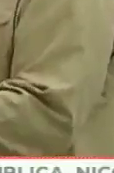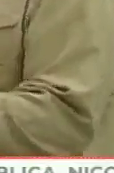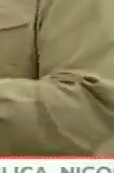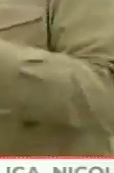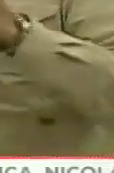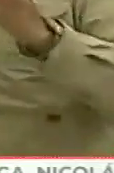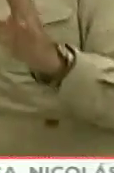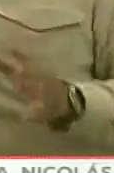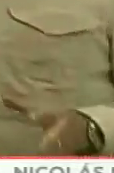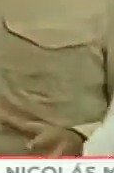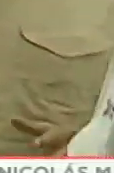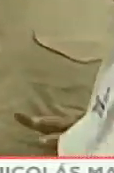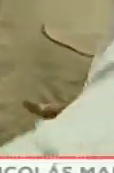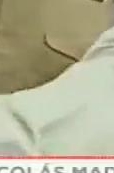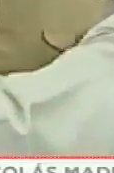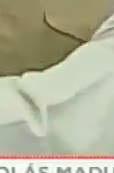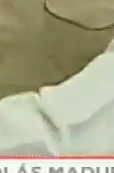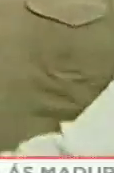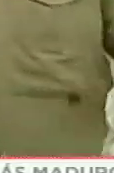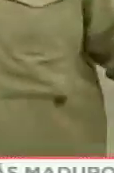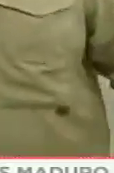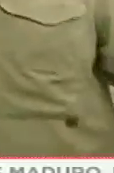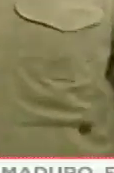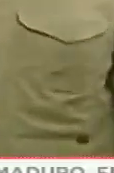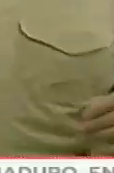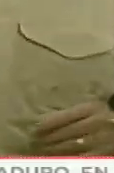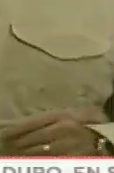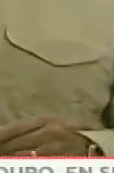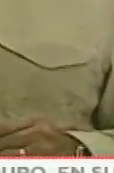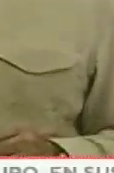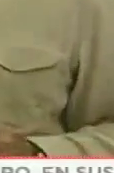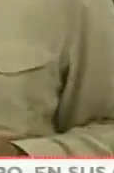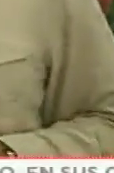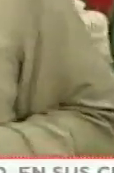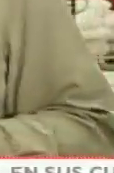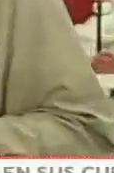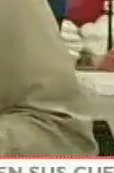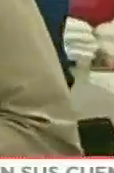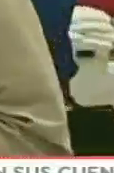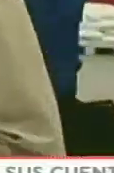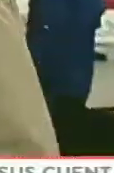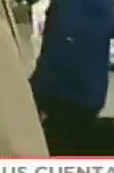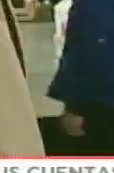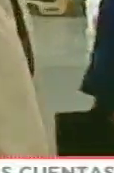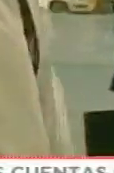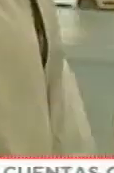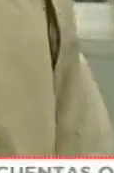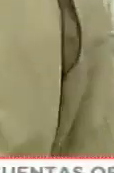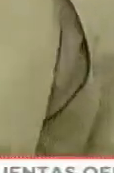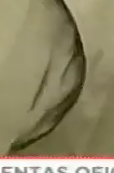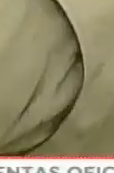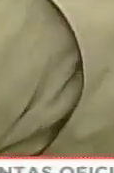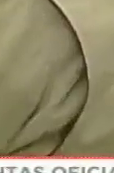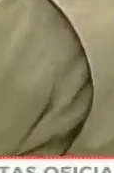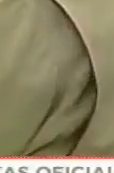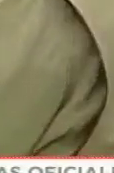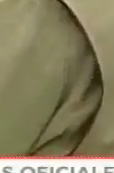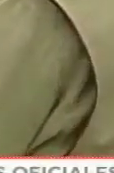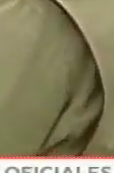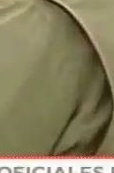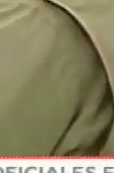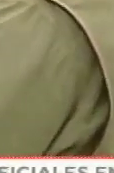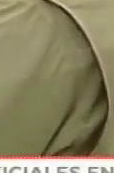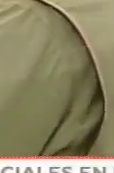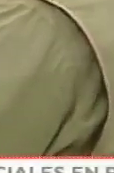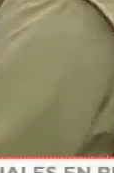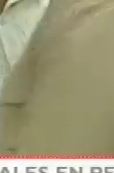jefe de Estado en este recorrido. Vemos allí uno de los productos, cascos industriales, cascos que se utilizan para la seguridad en empresas,